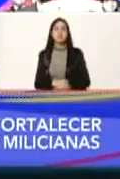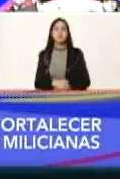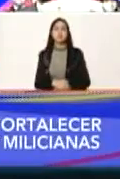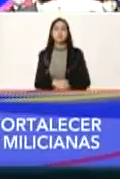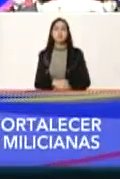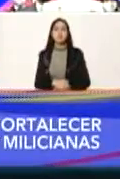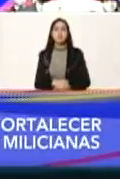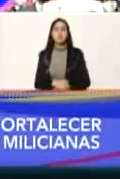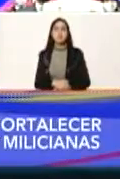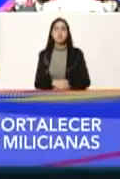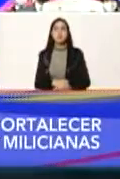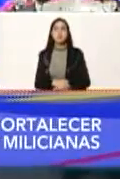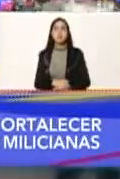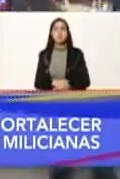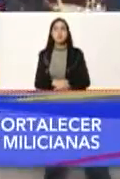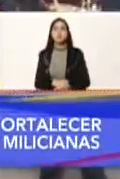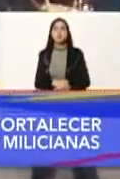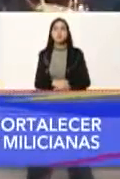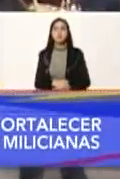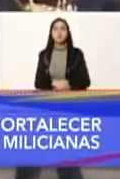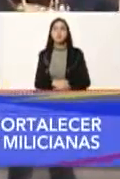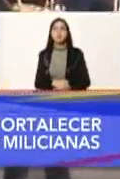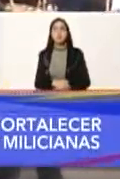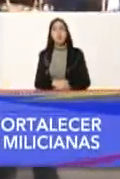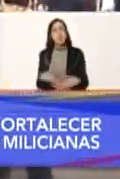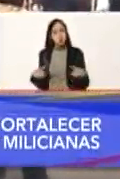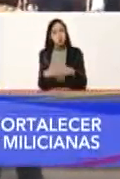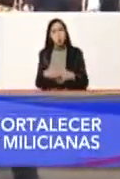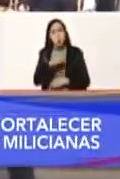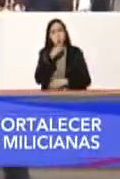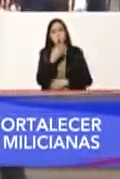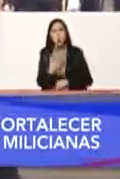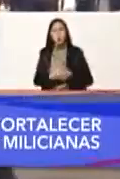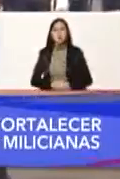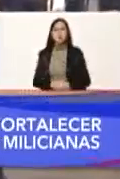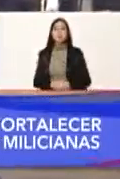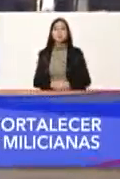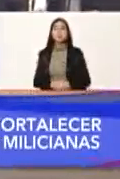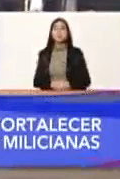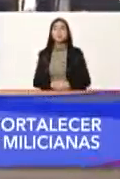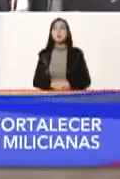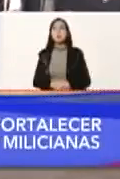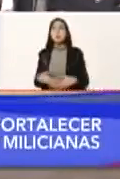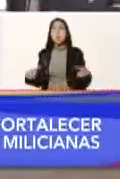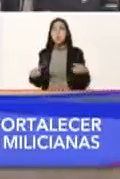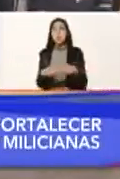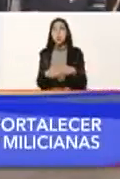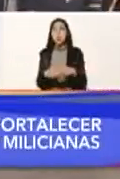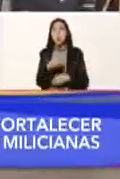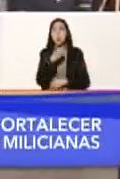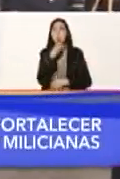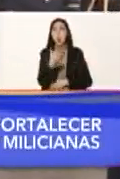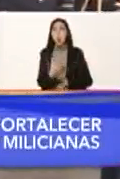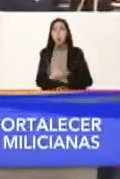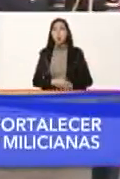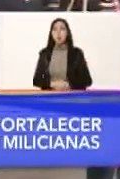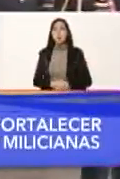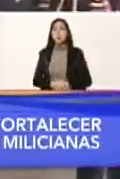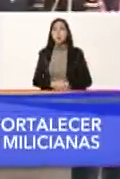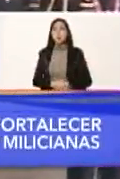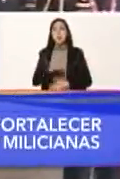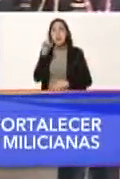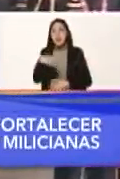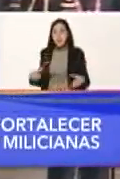entendido. Un buen equipo, muy buen equipo. Y en la aviación